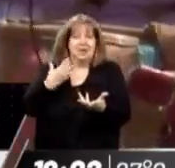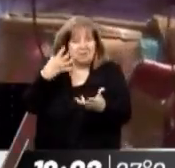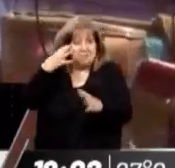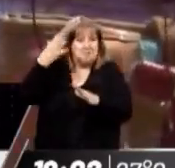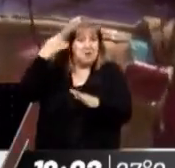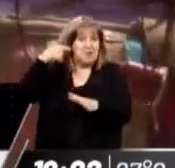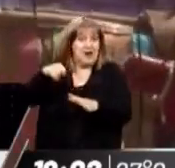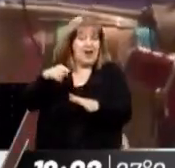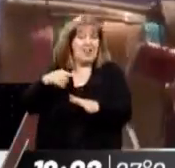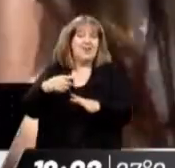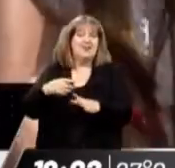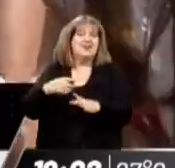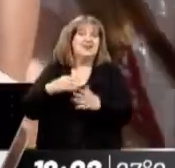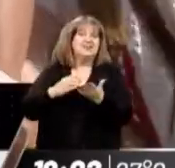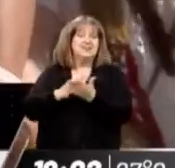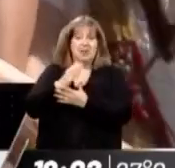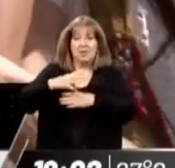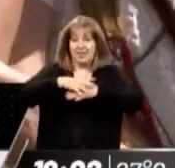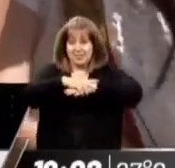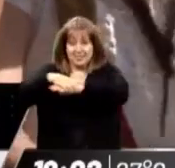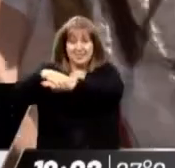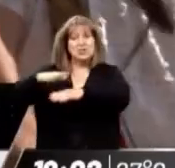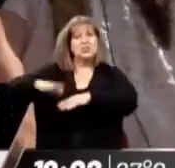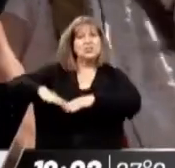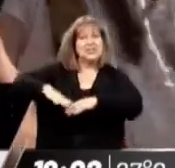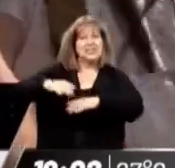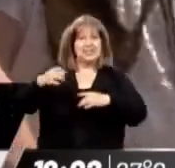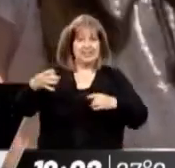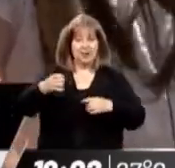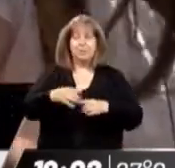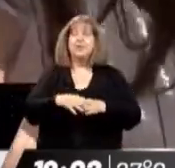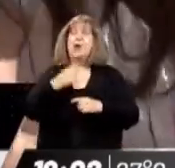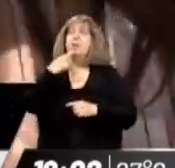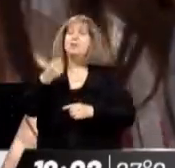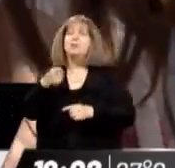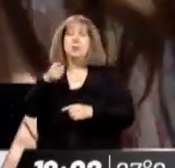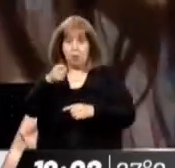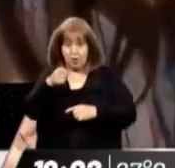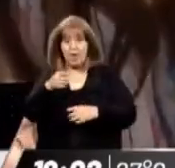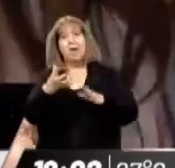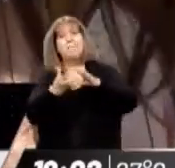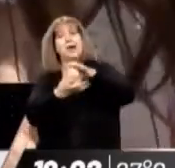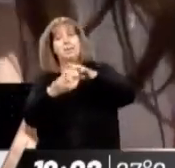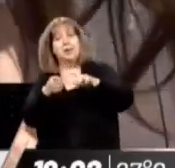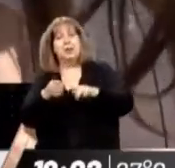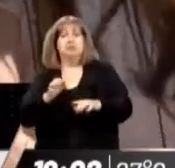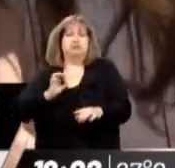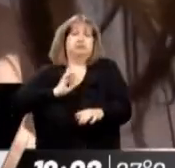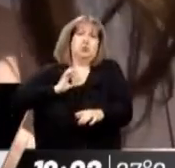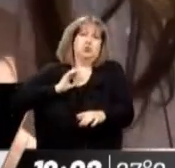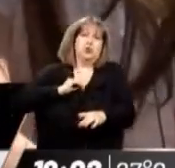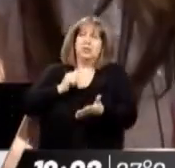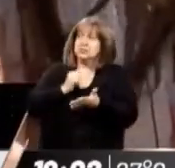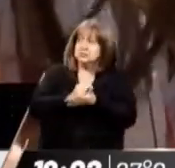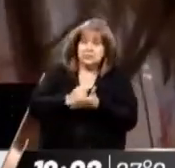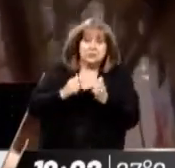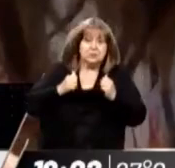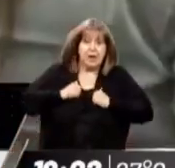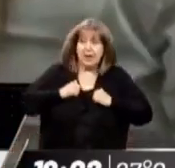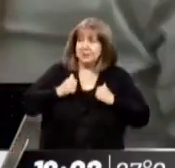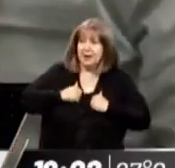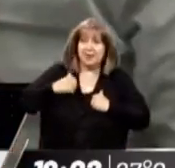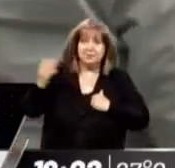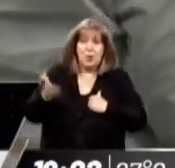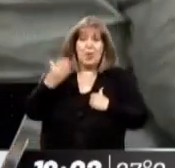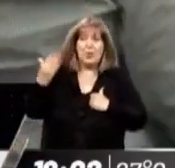imagínate, andado siempre el tren. Somos de acá de Palmira. ¿Qué significa este día para usted? Algo que estábamos esperando hace mucho tiempo. La avenida,